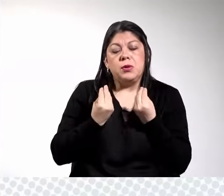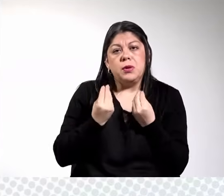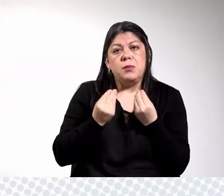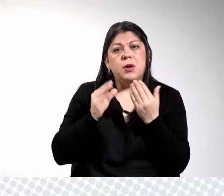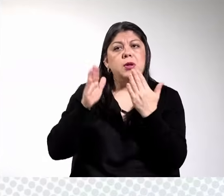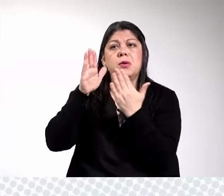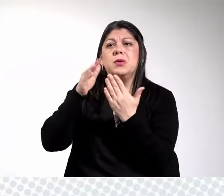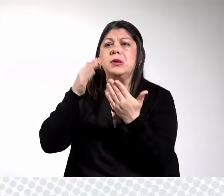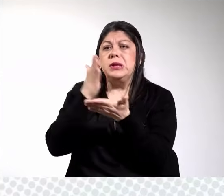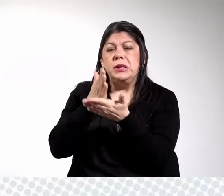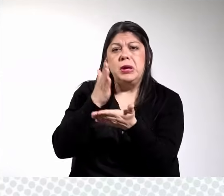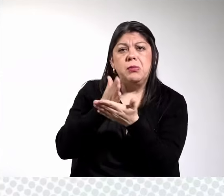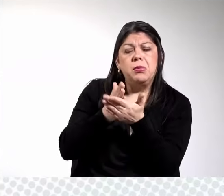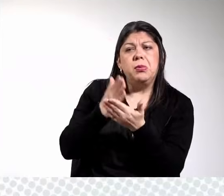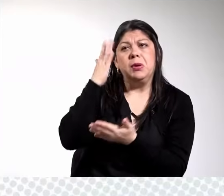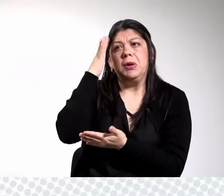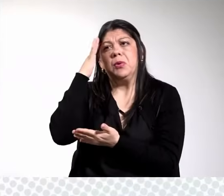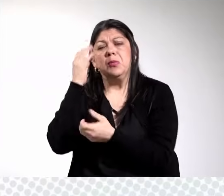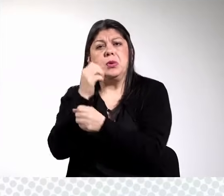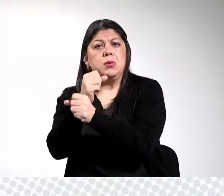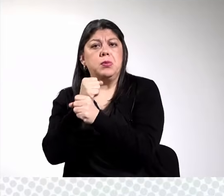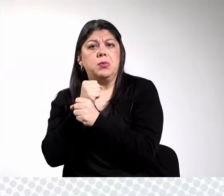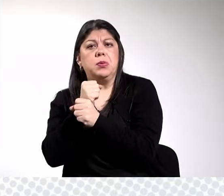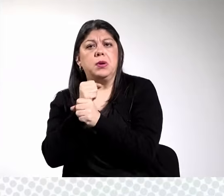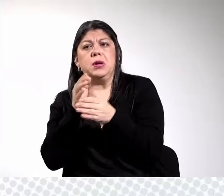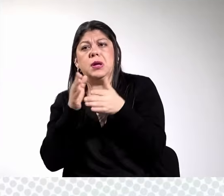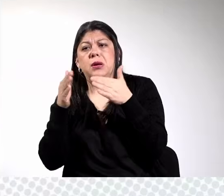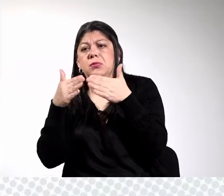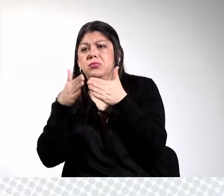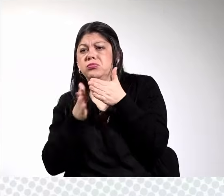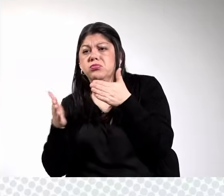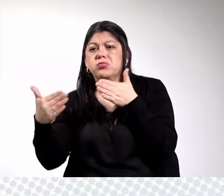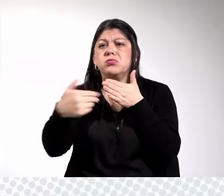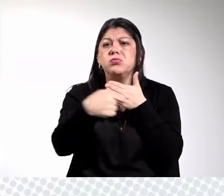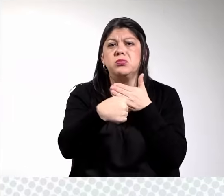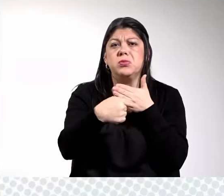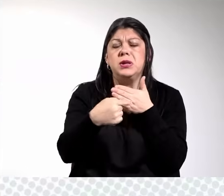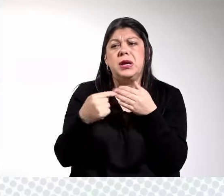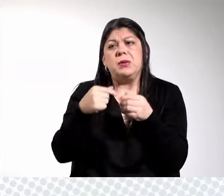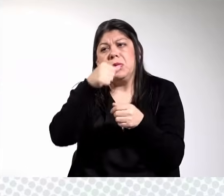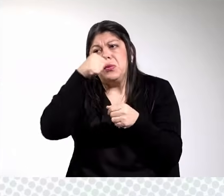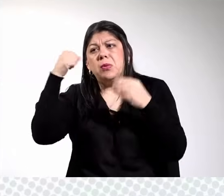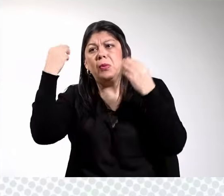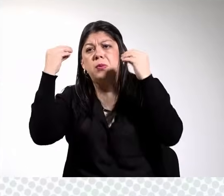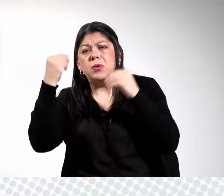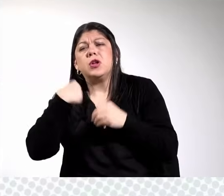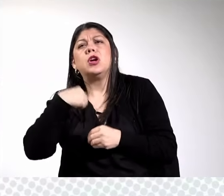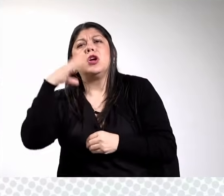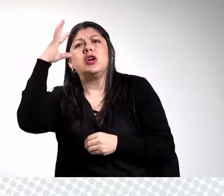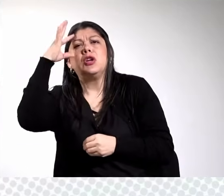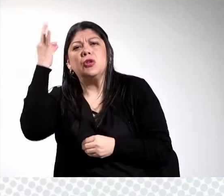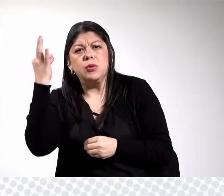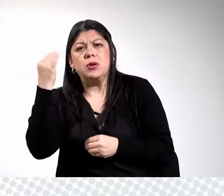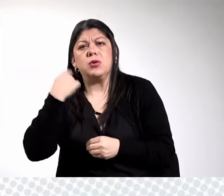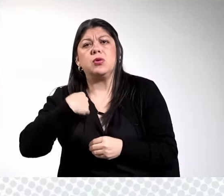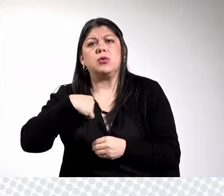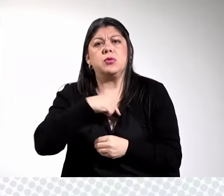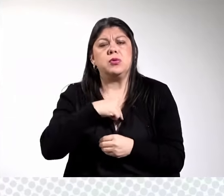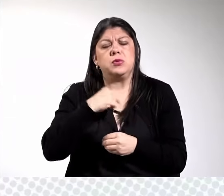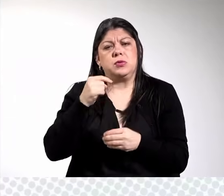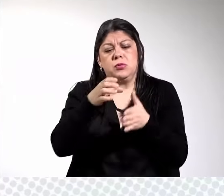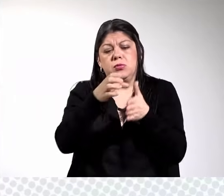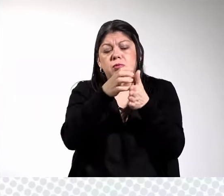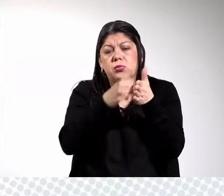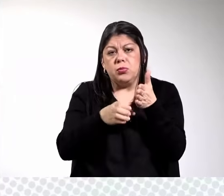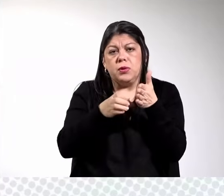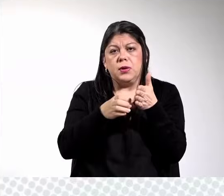es de preocupación por la seguridad a la vuelta de la esquina y narcotráfico. Entonces, creo que aquí nosotros llevamos en el capítulo de